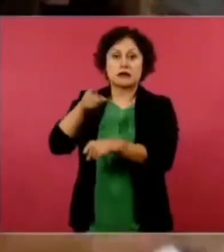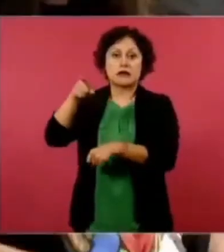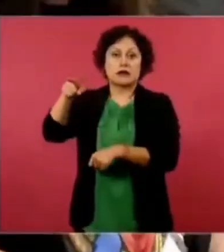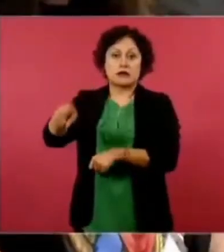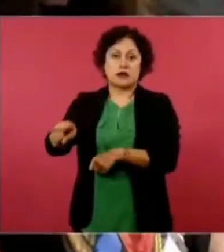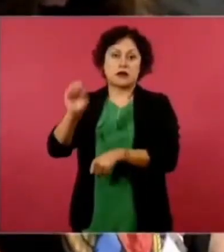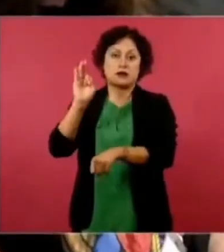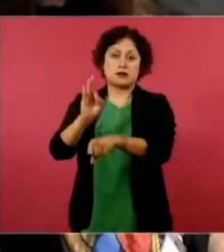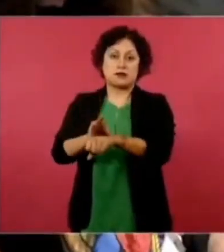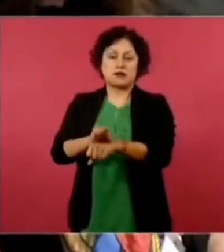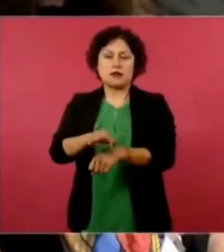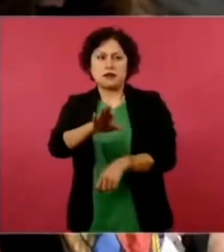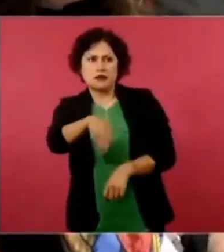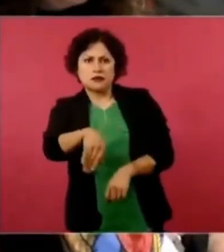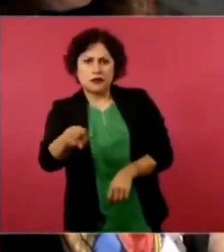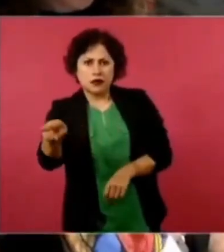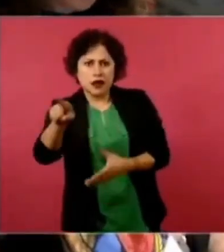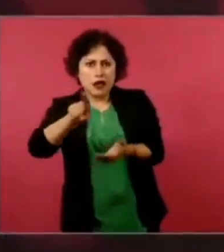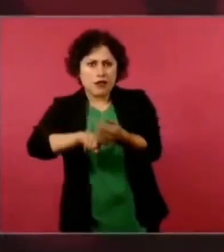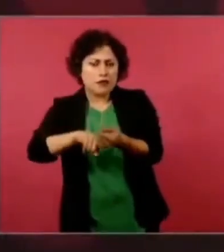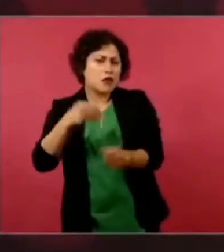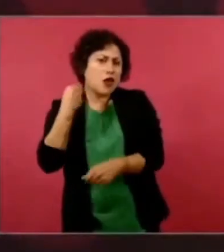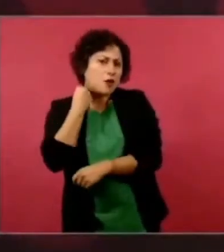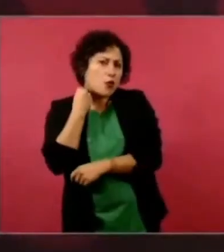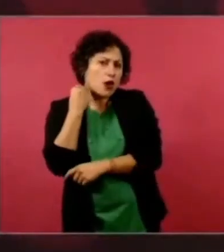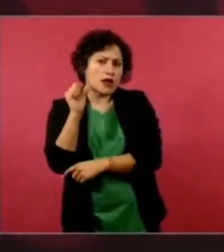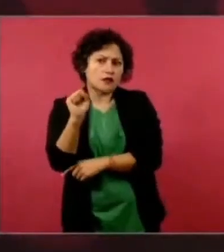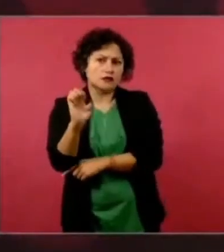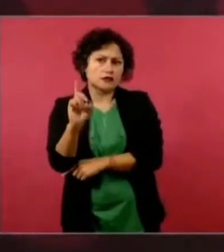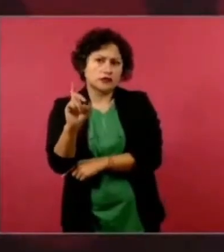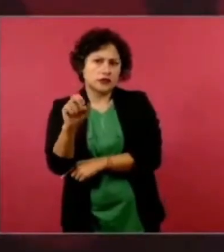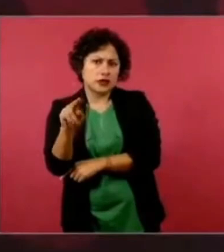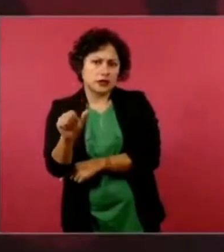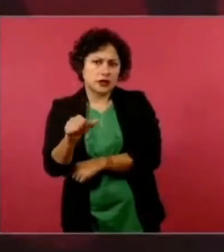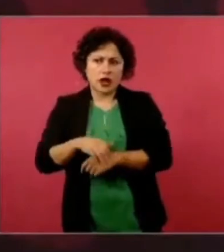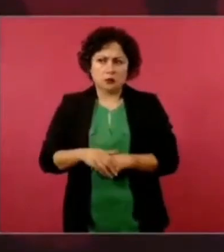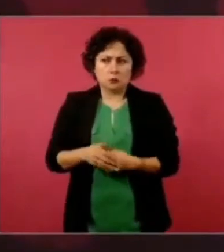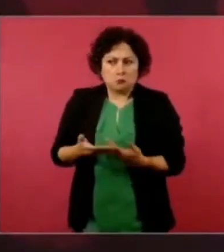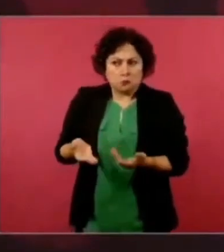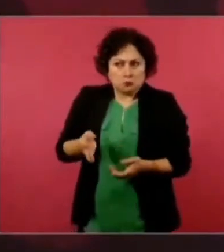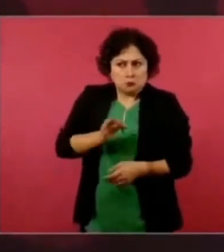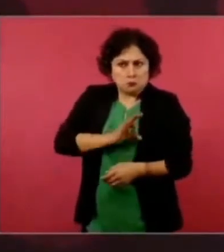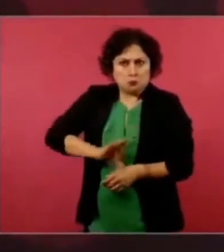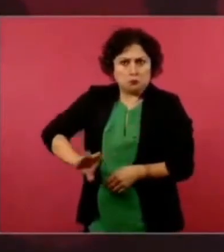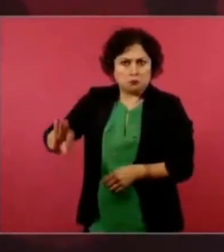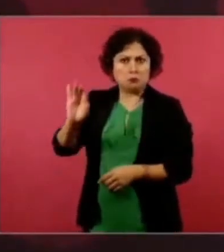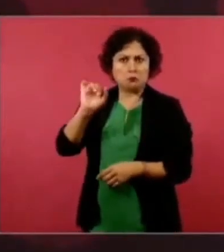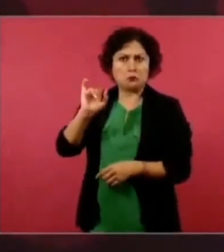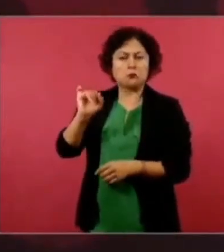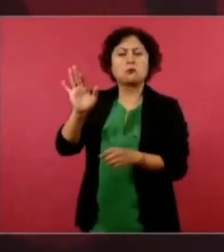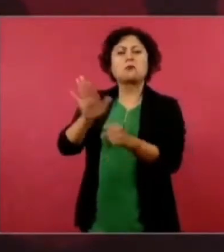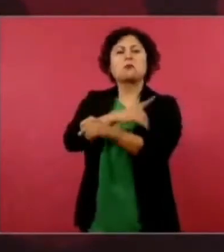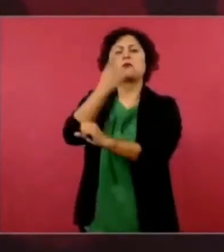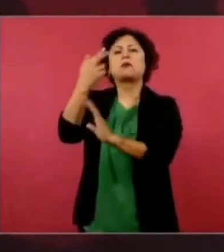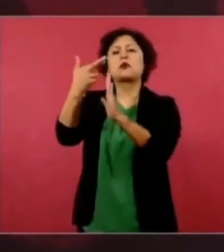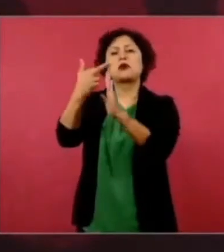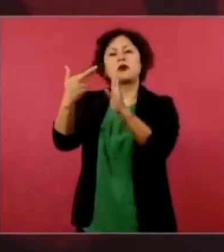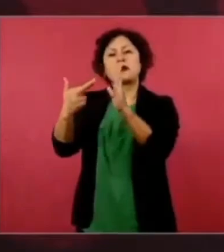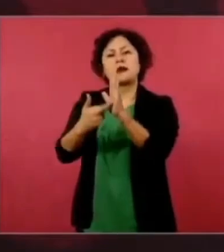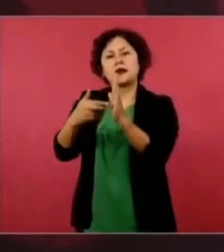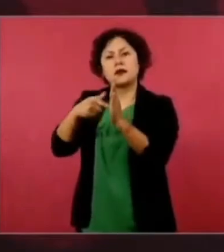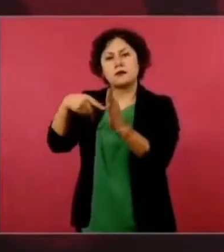Sedena. Puede ser, son. Porque sí, puede ser que en los reglamentos que tenga la